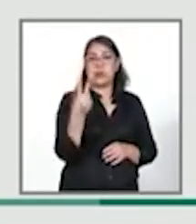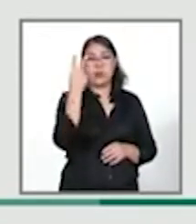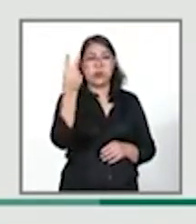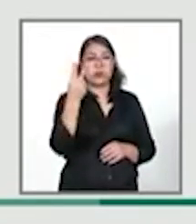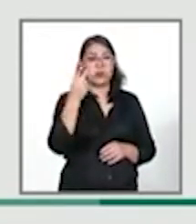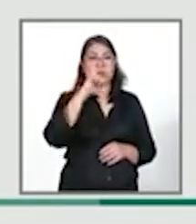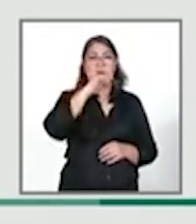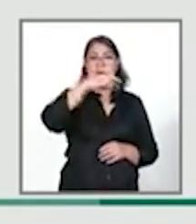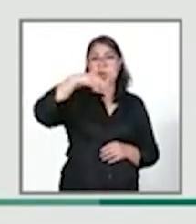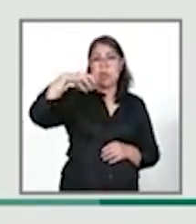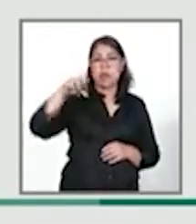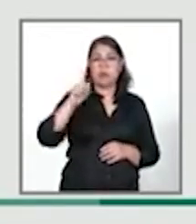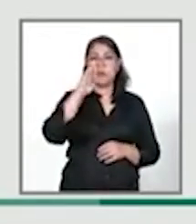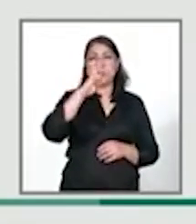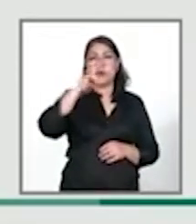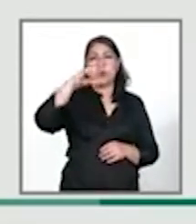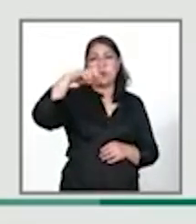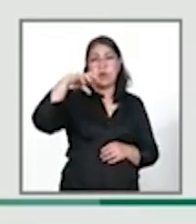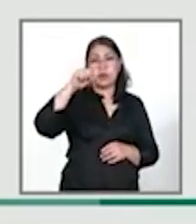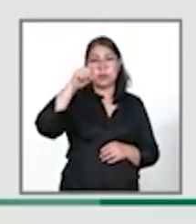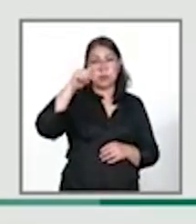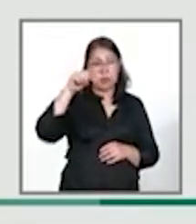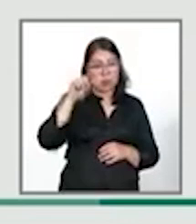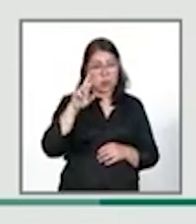1.282, el IMSS Bienestar